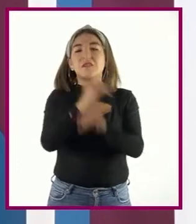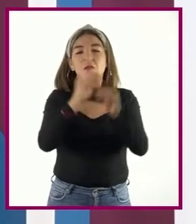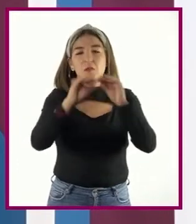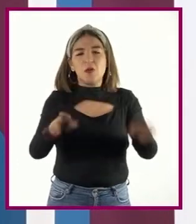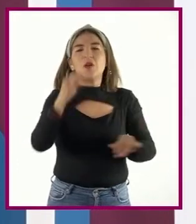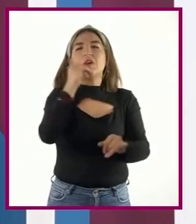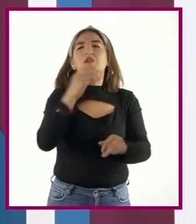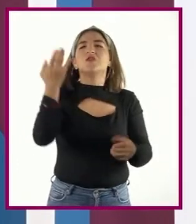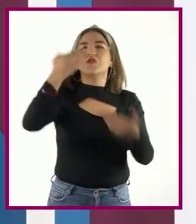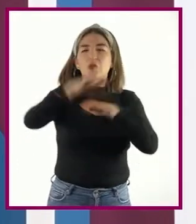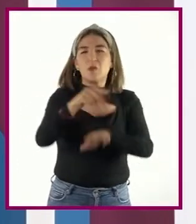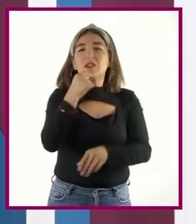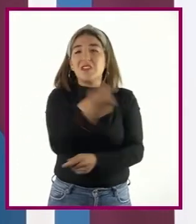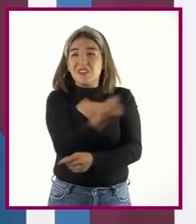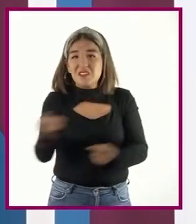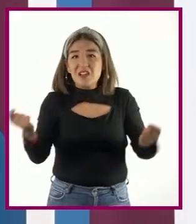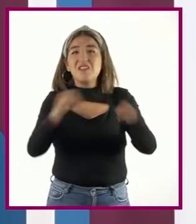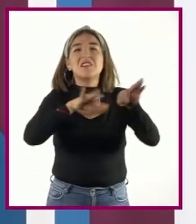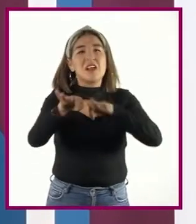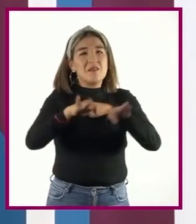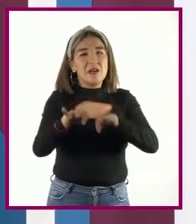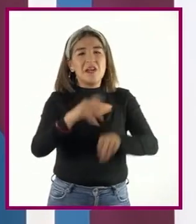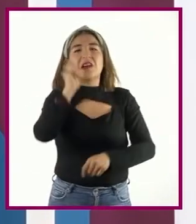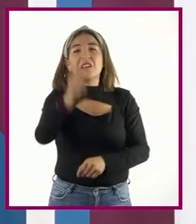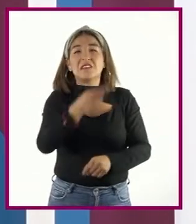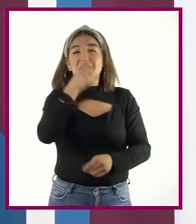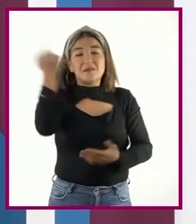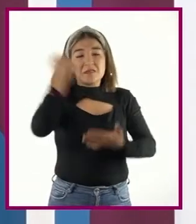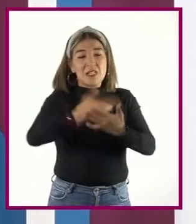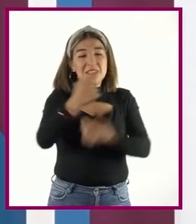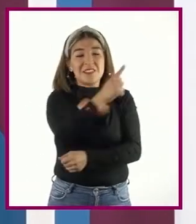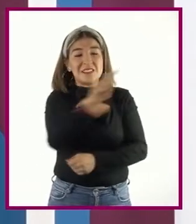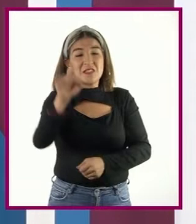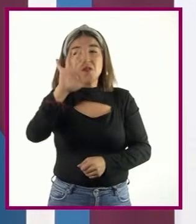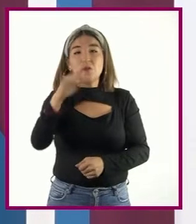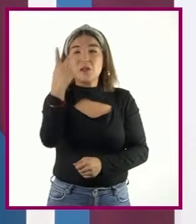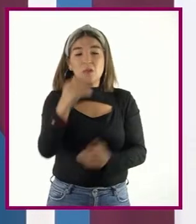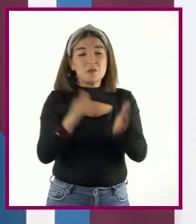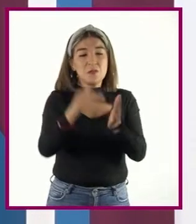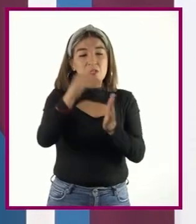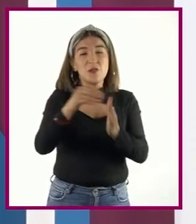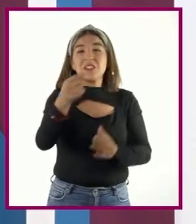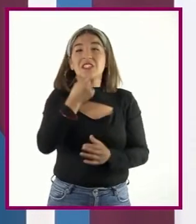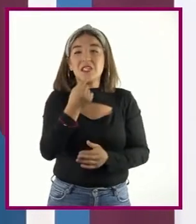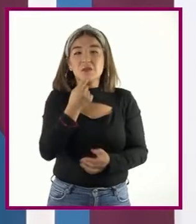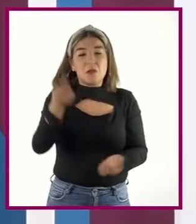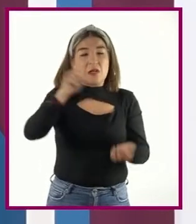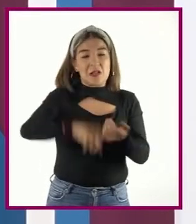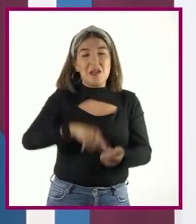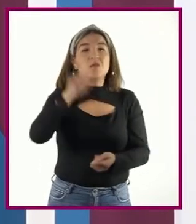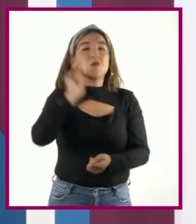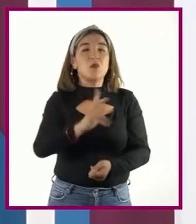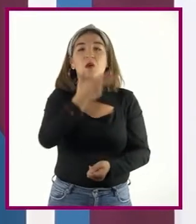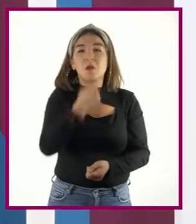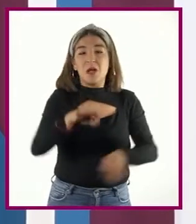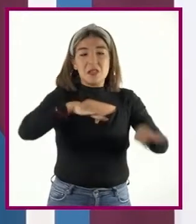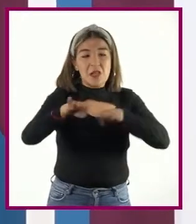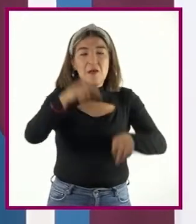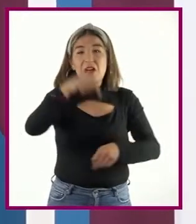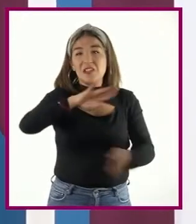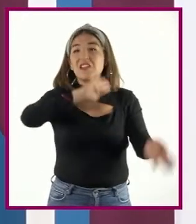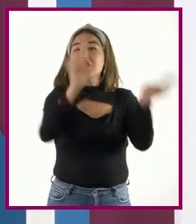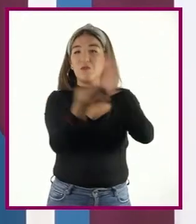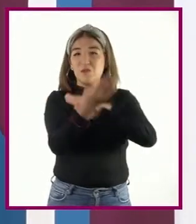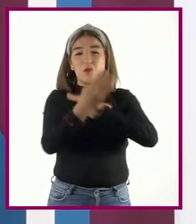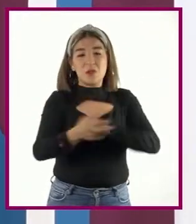algunos datos sobre la infancia trabajadora. Se estima que había 152 millones de niñas y niños trabajadores en el